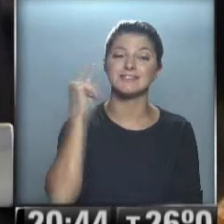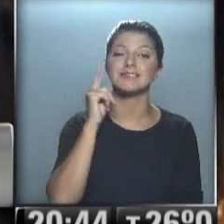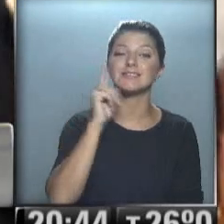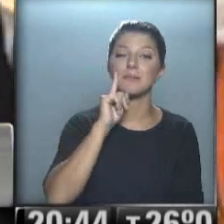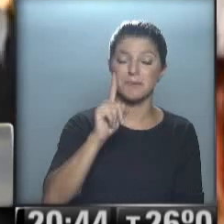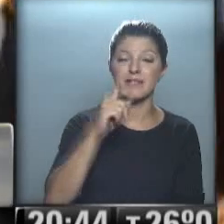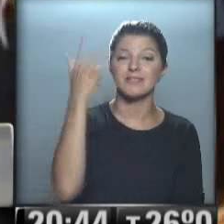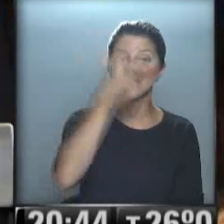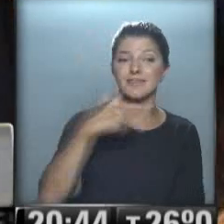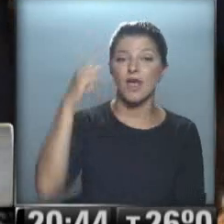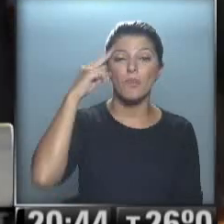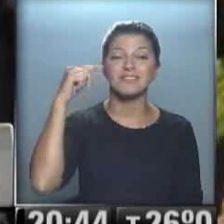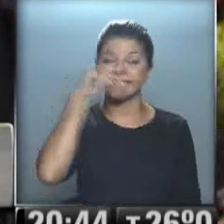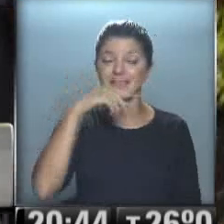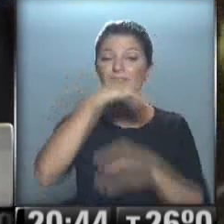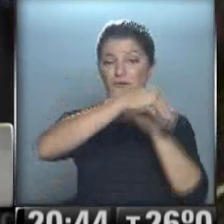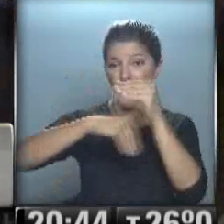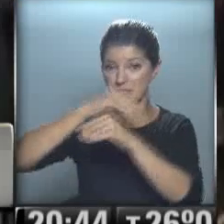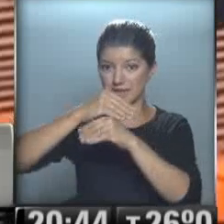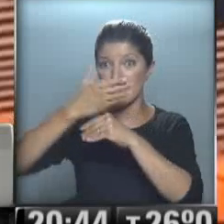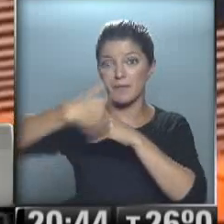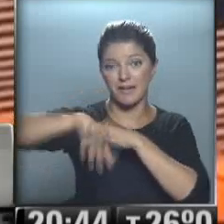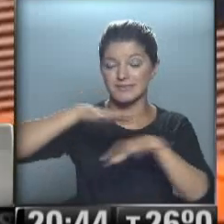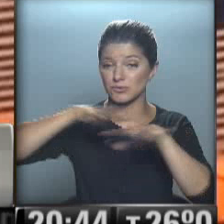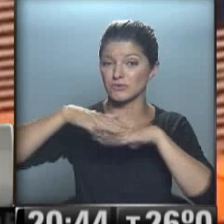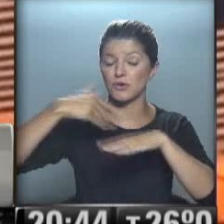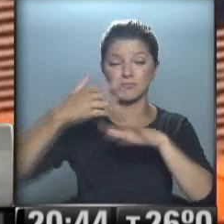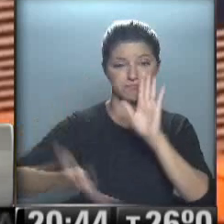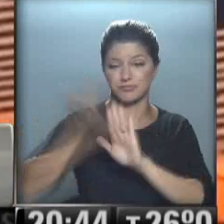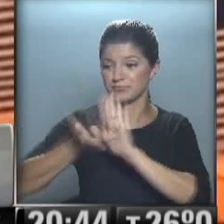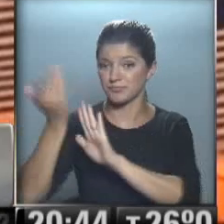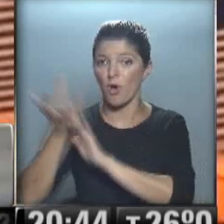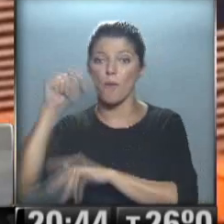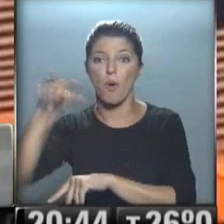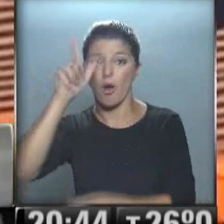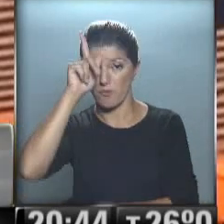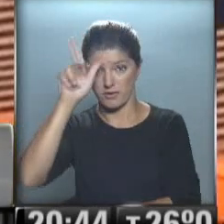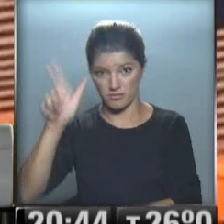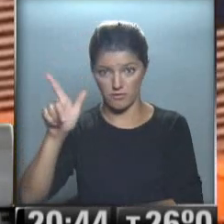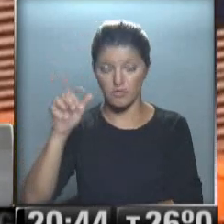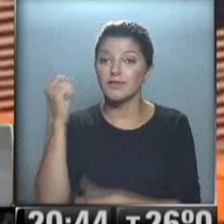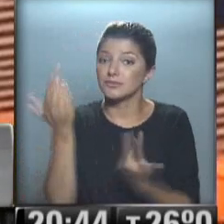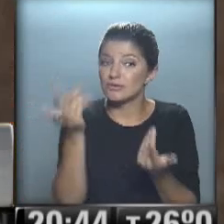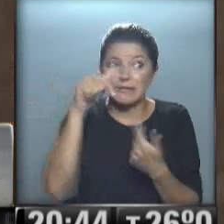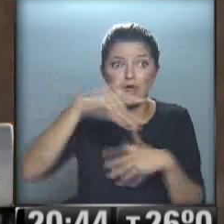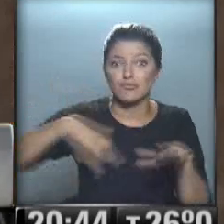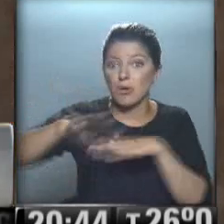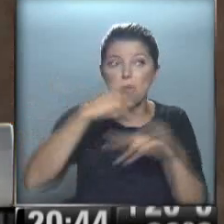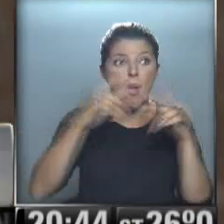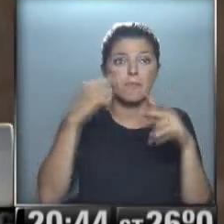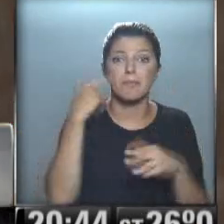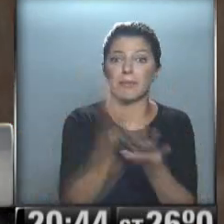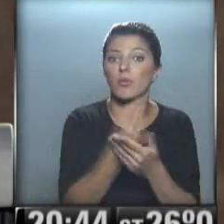16.377 familias en riesgo de sufrir un desalojo forzoso por las autoridades y no tendrían a dónde